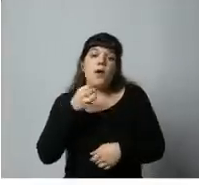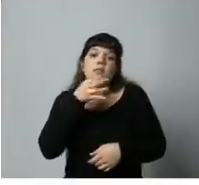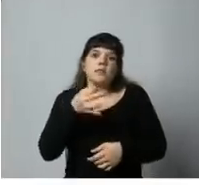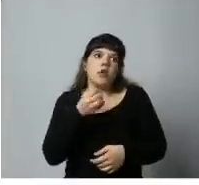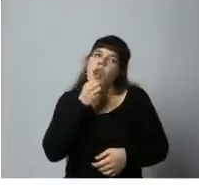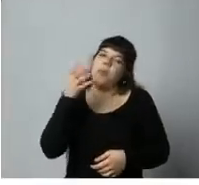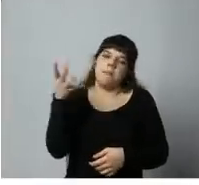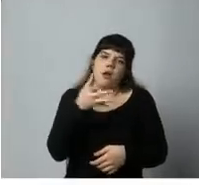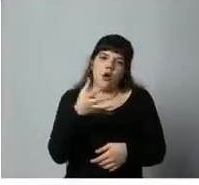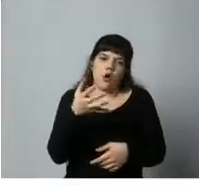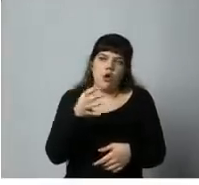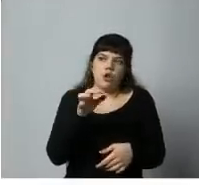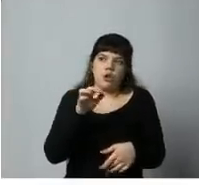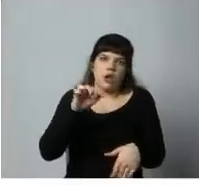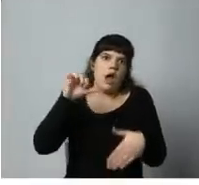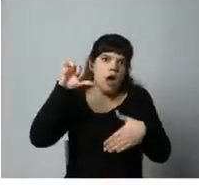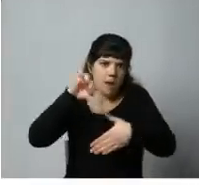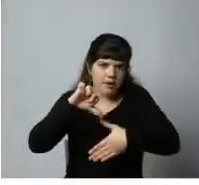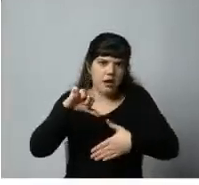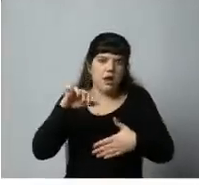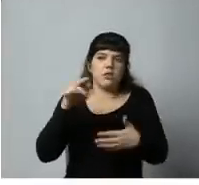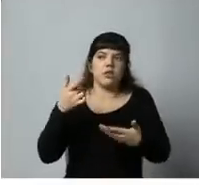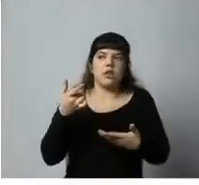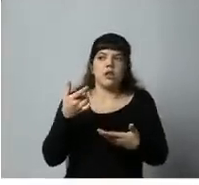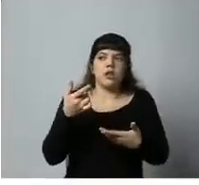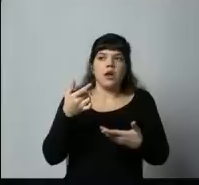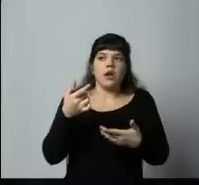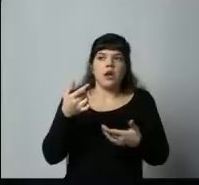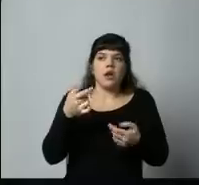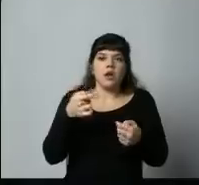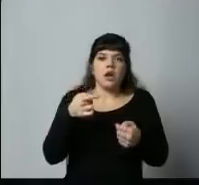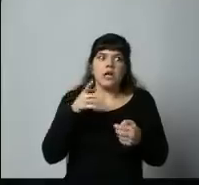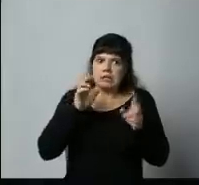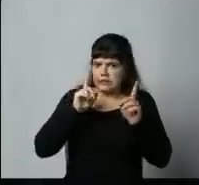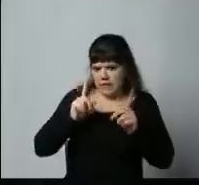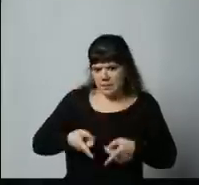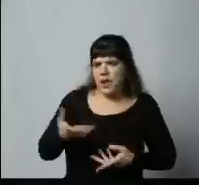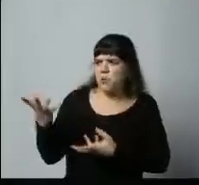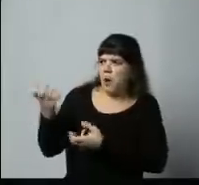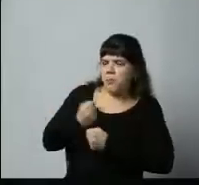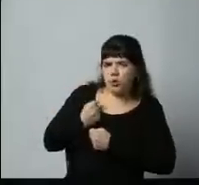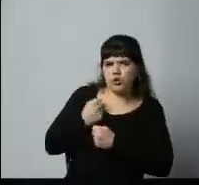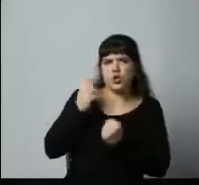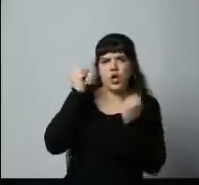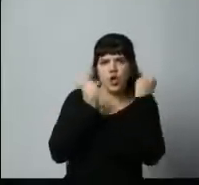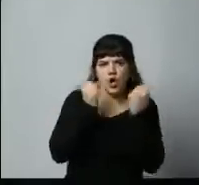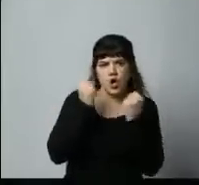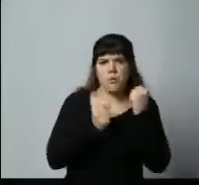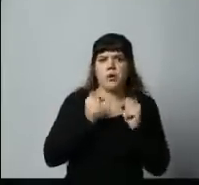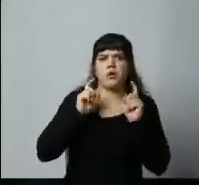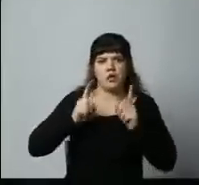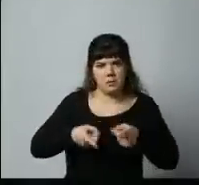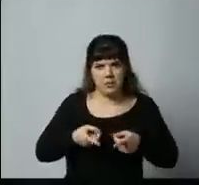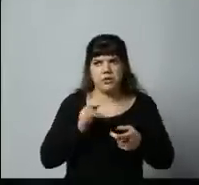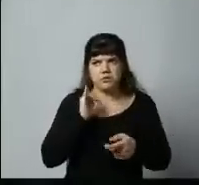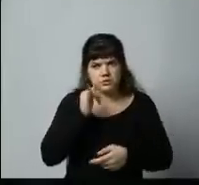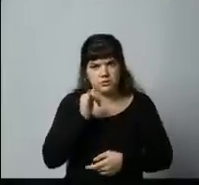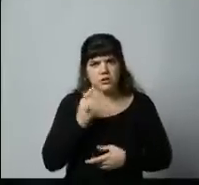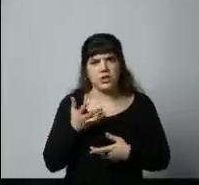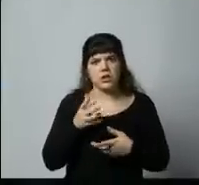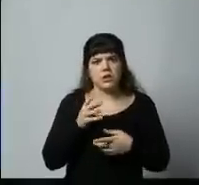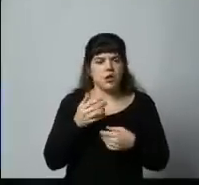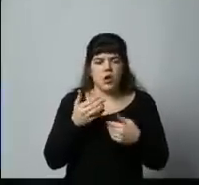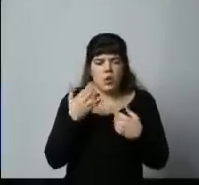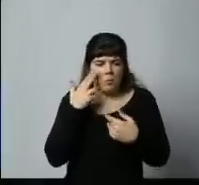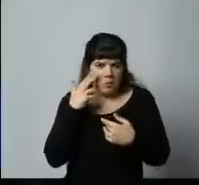también lo hemos dicho tuvo mucho para mostrar Tuvo una gran espalda financiera para salir most lo hizo el Gobierno sin sin mucho